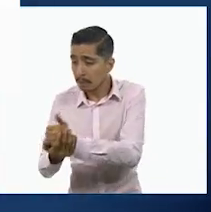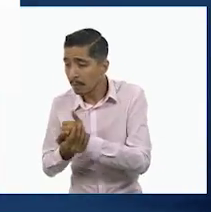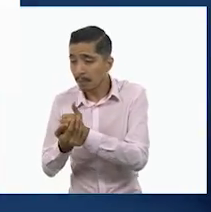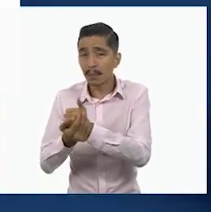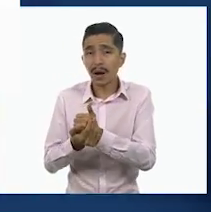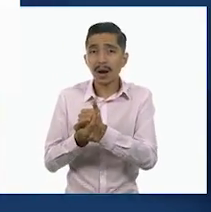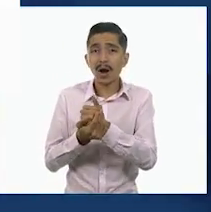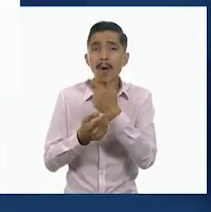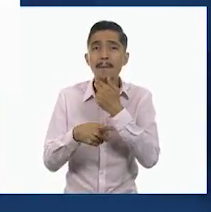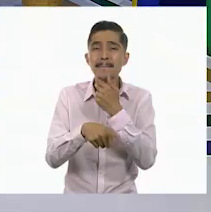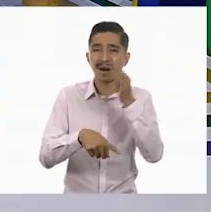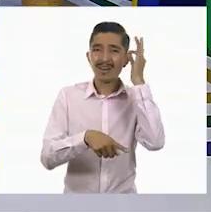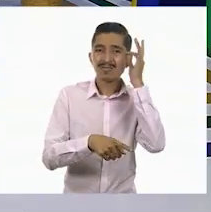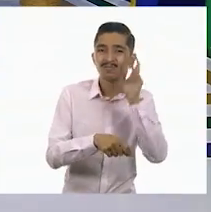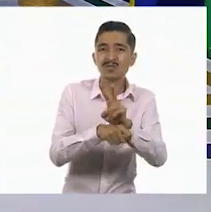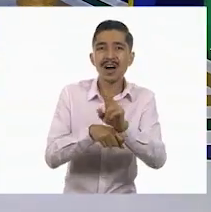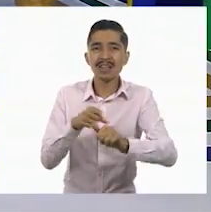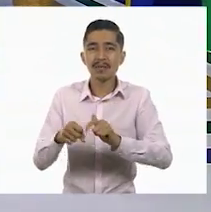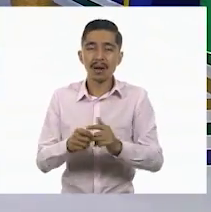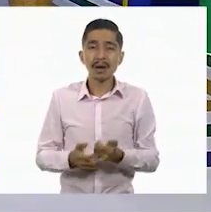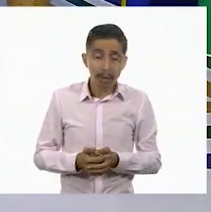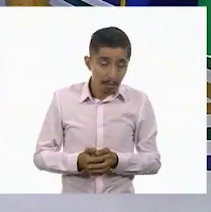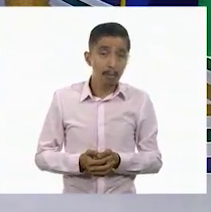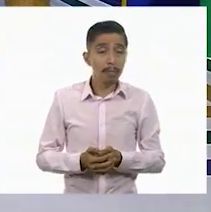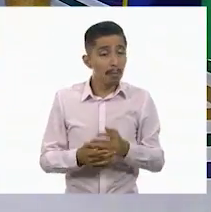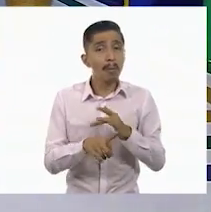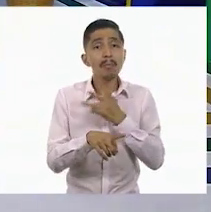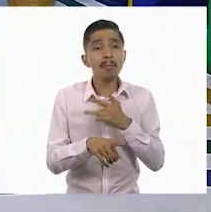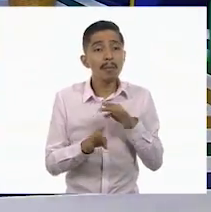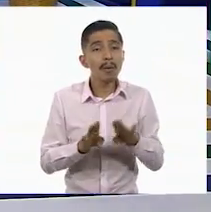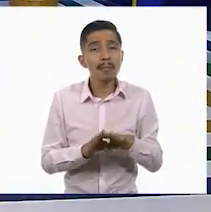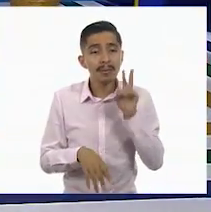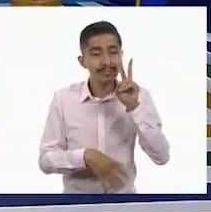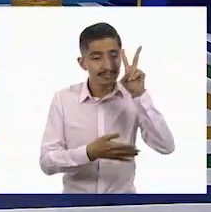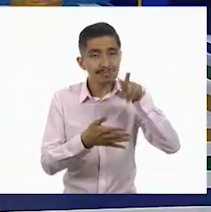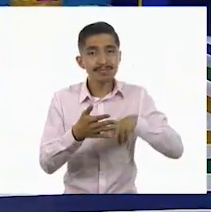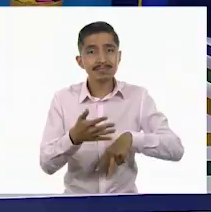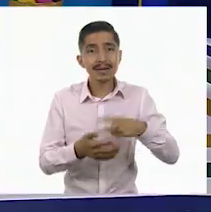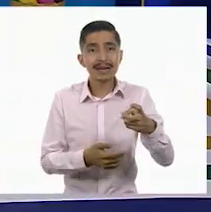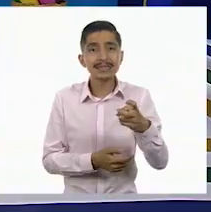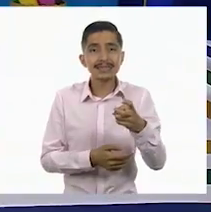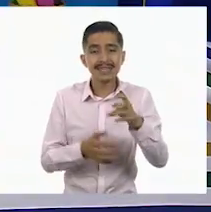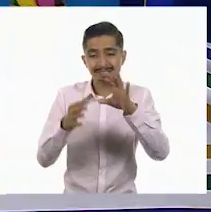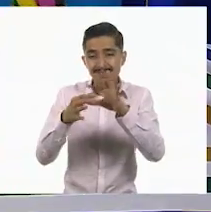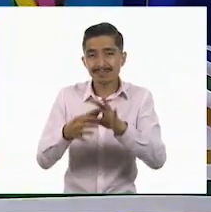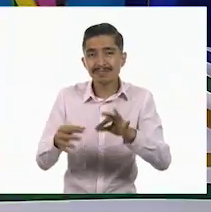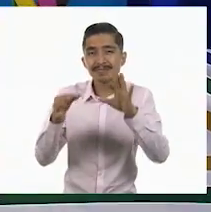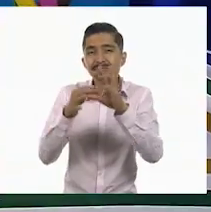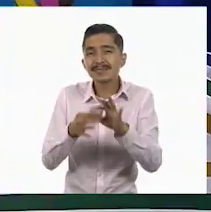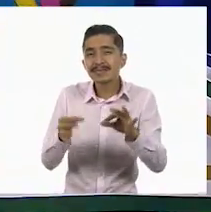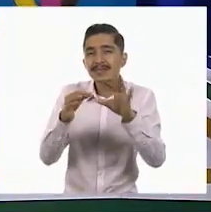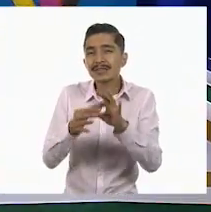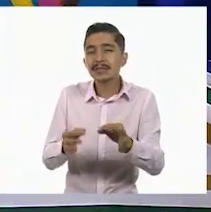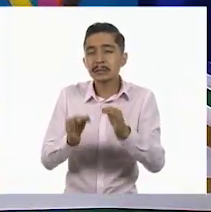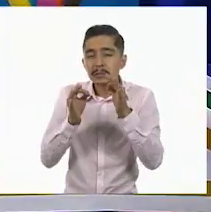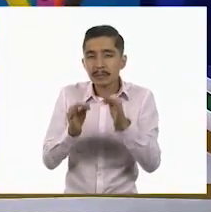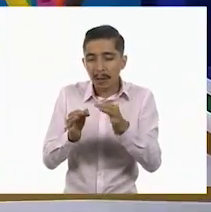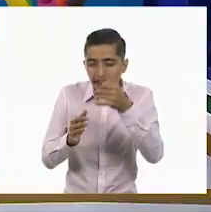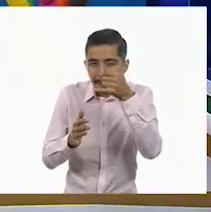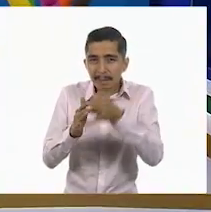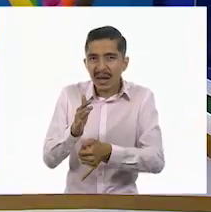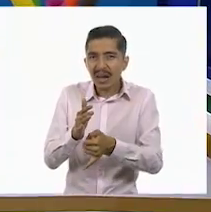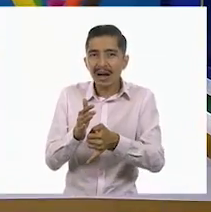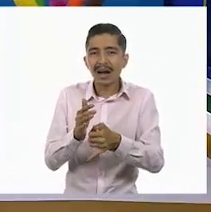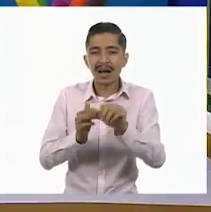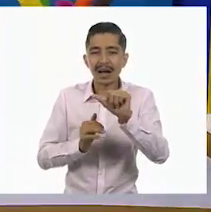del caporal. ¿Qué te parece, María, esta biografía, este retrato que nos hace Andrés Enestrosa de